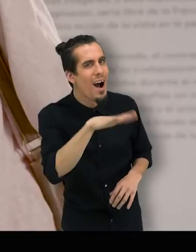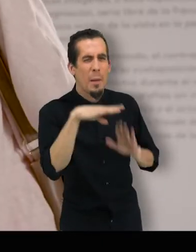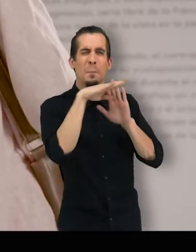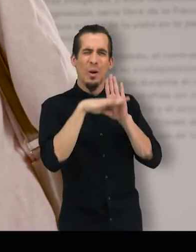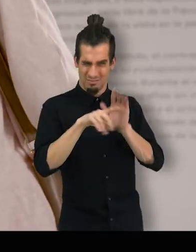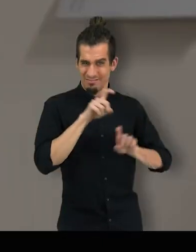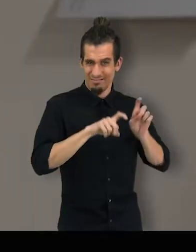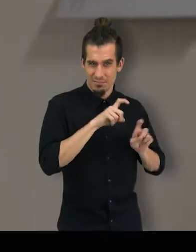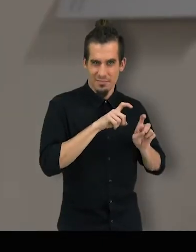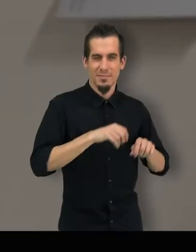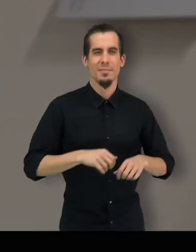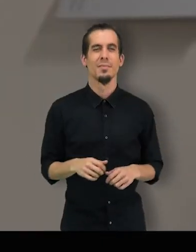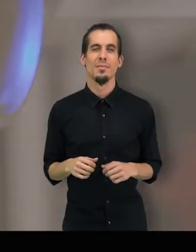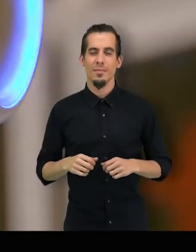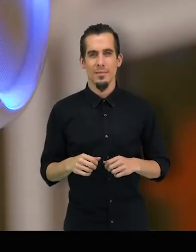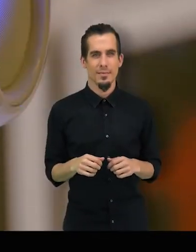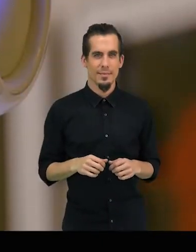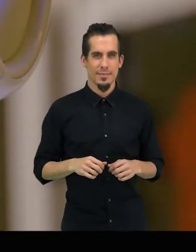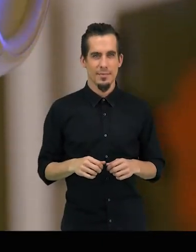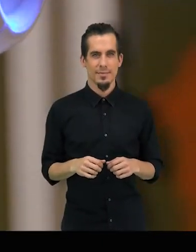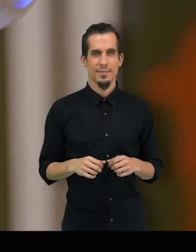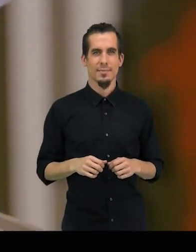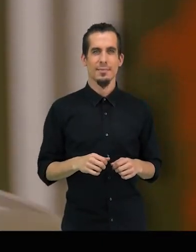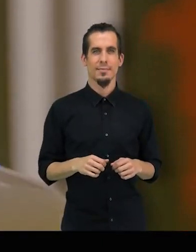PACA, volver a menú.